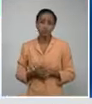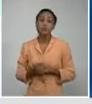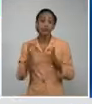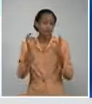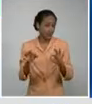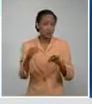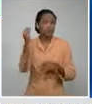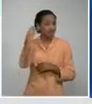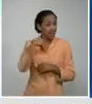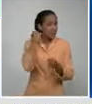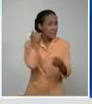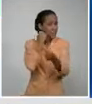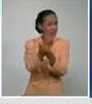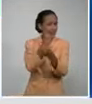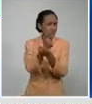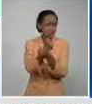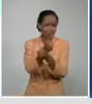este grupo de población,